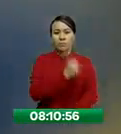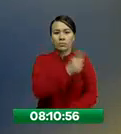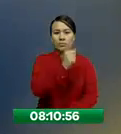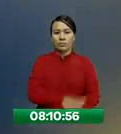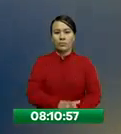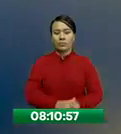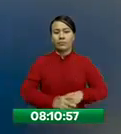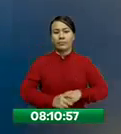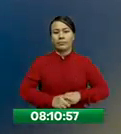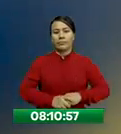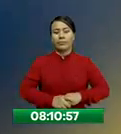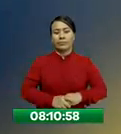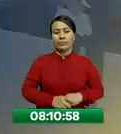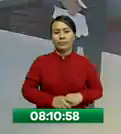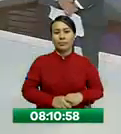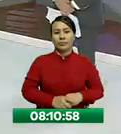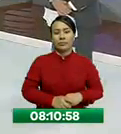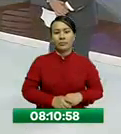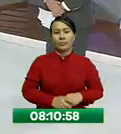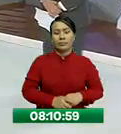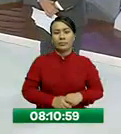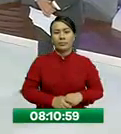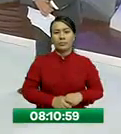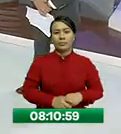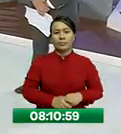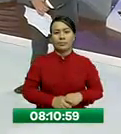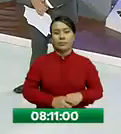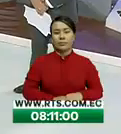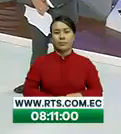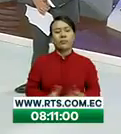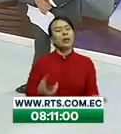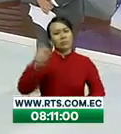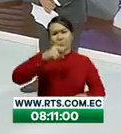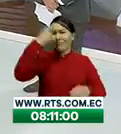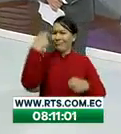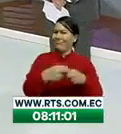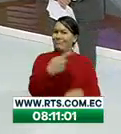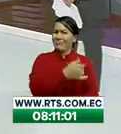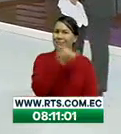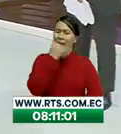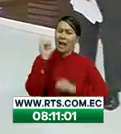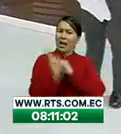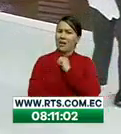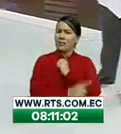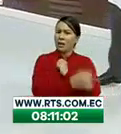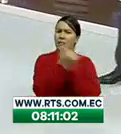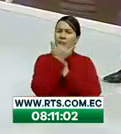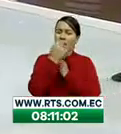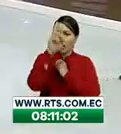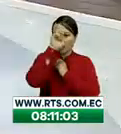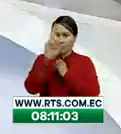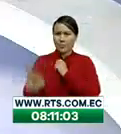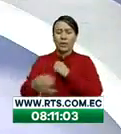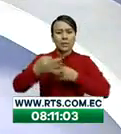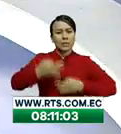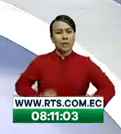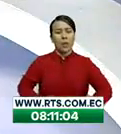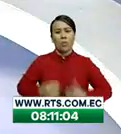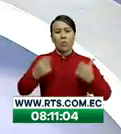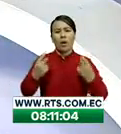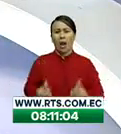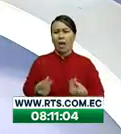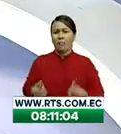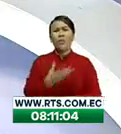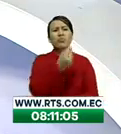Méndez. Que se sancione este asunto con severidad a José Luis, esto ya se está